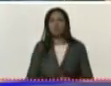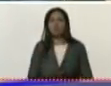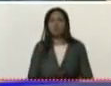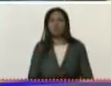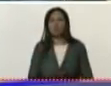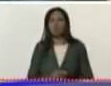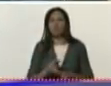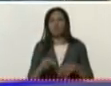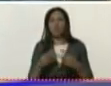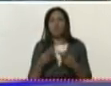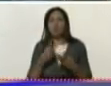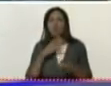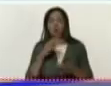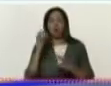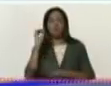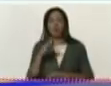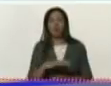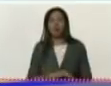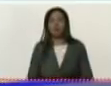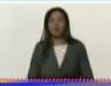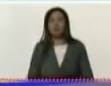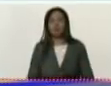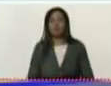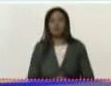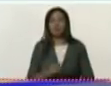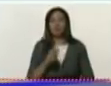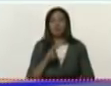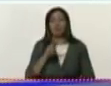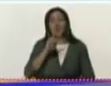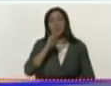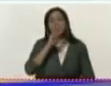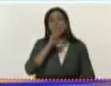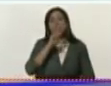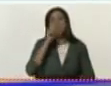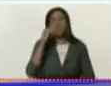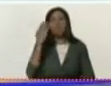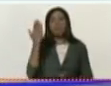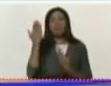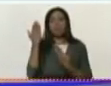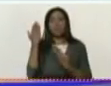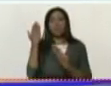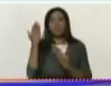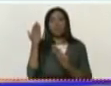modelo de lanzagranada de 40 milímetros,